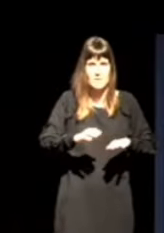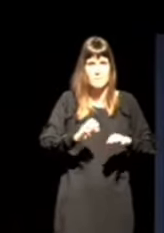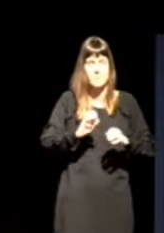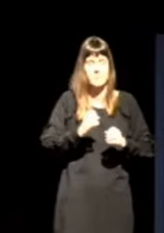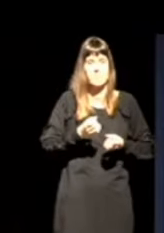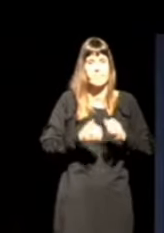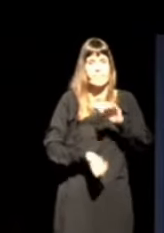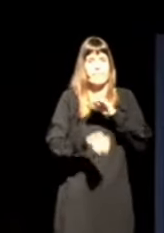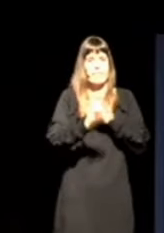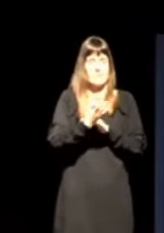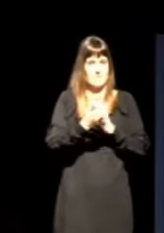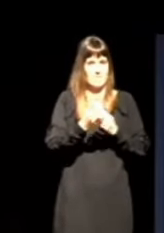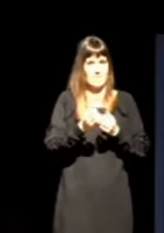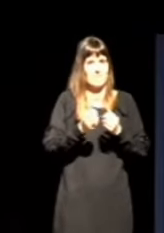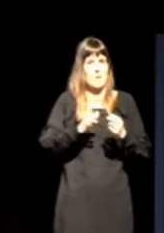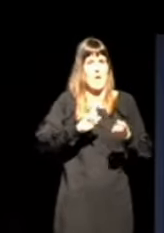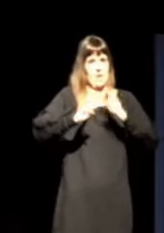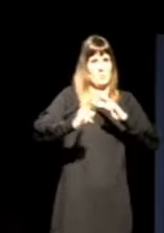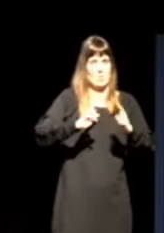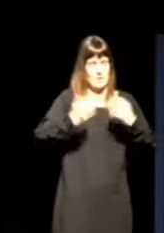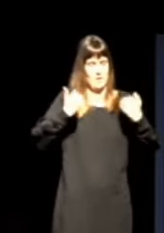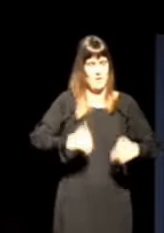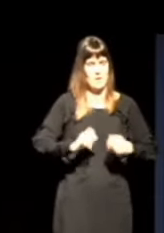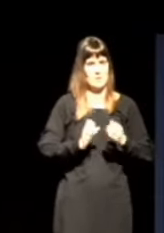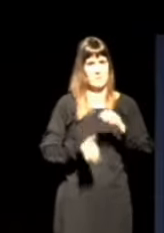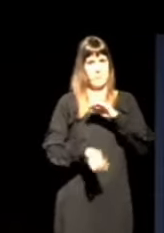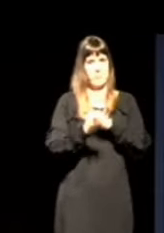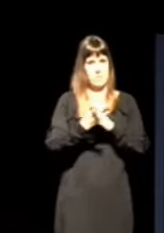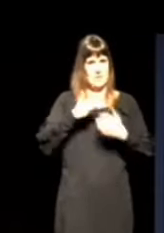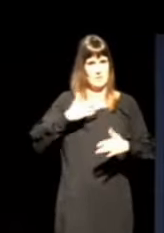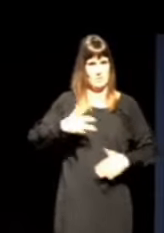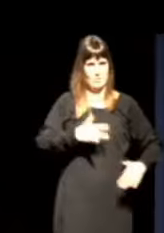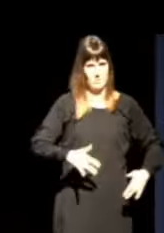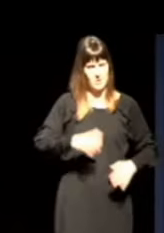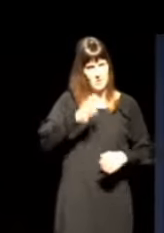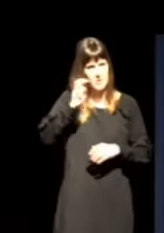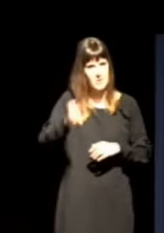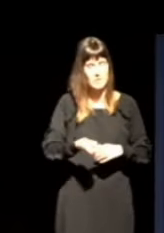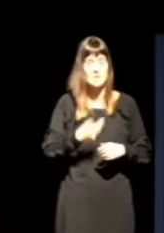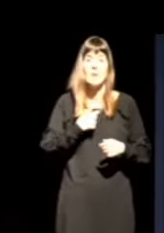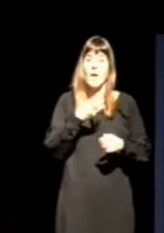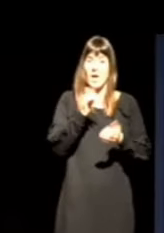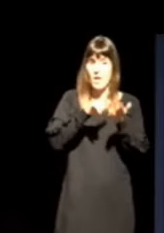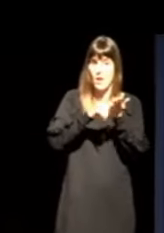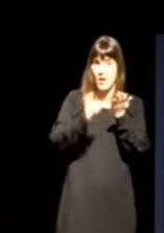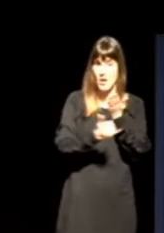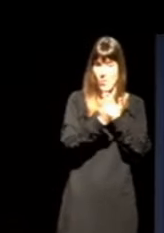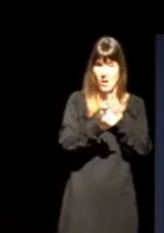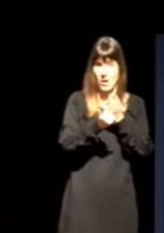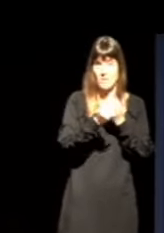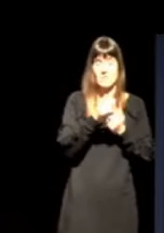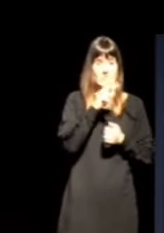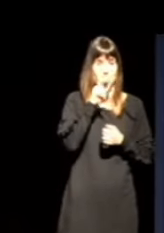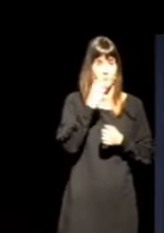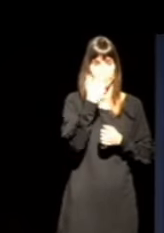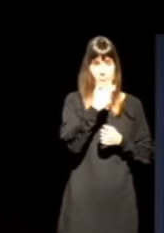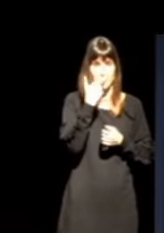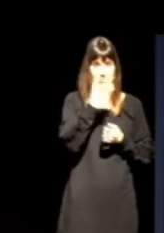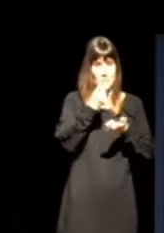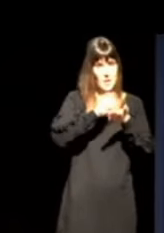muchas veces. Tenemos un lenguaje verbal, escrito, y un lenguaje